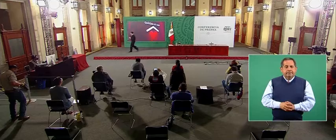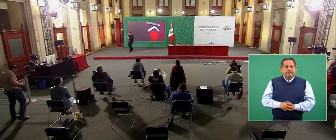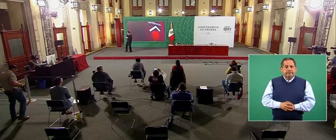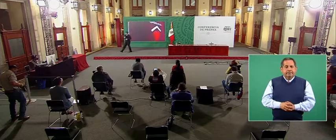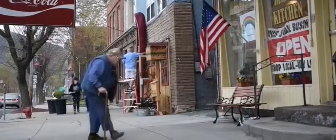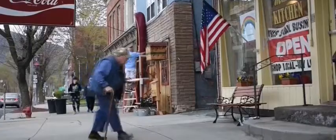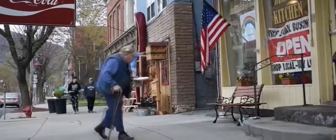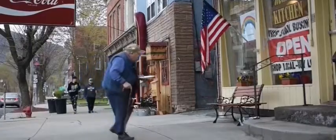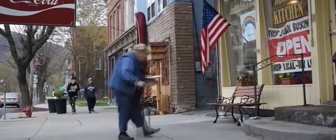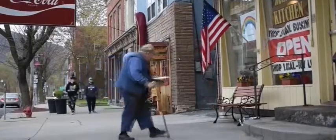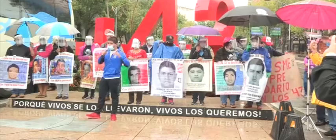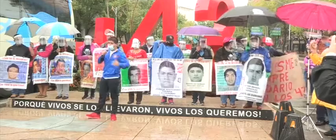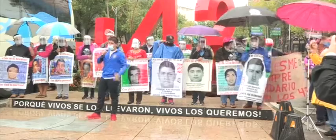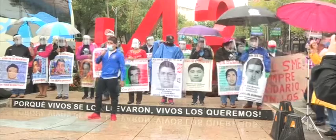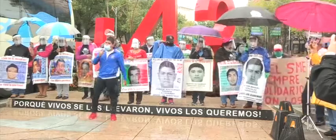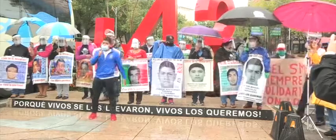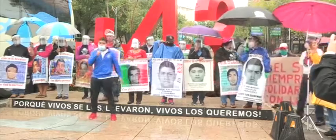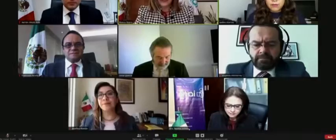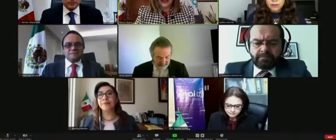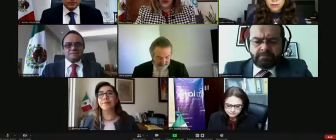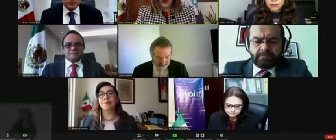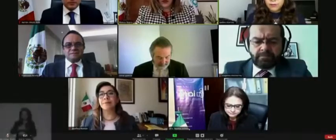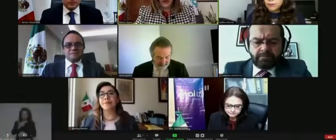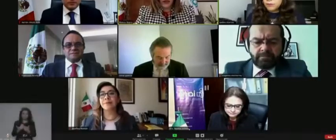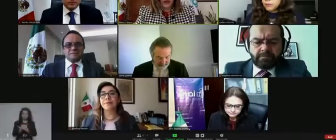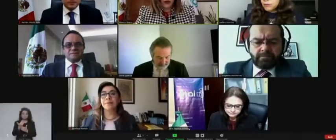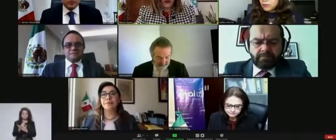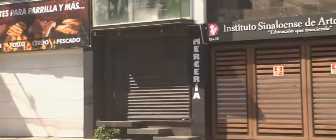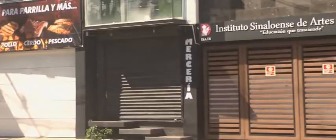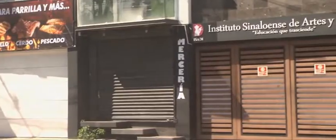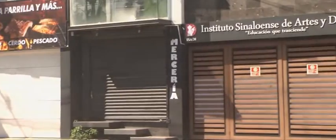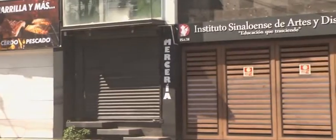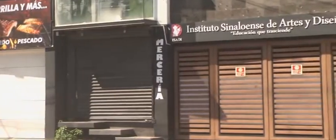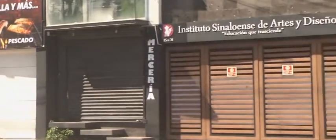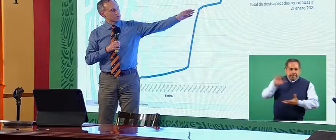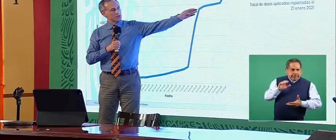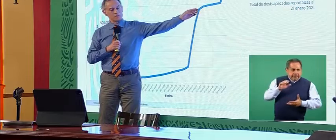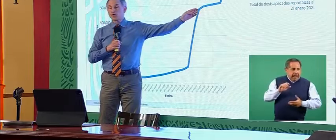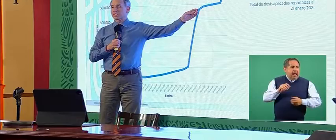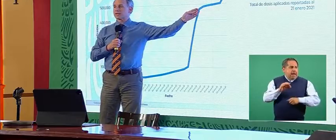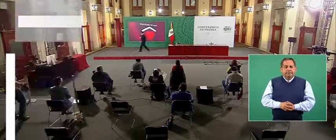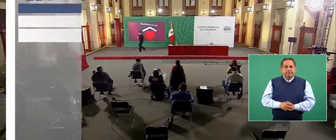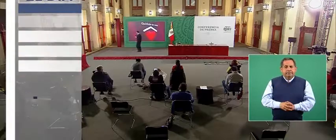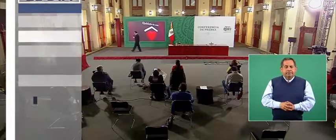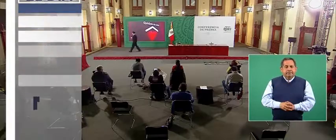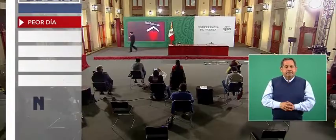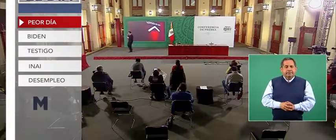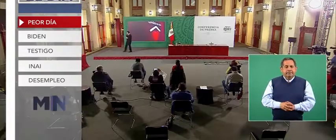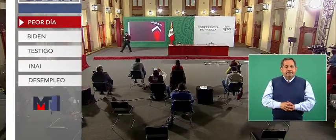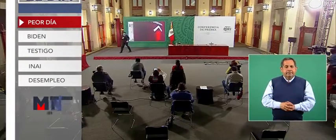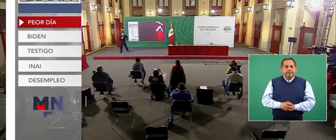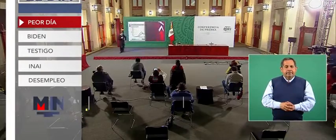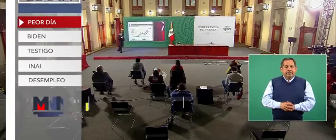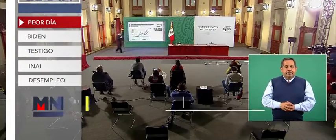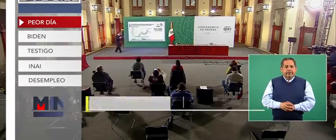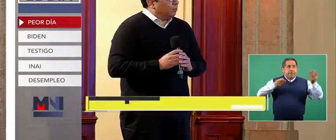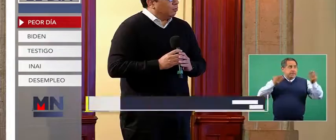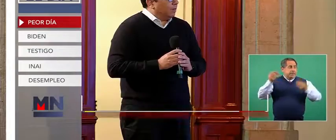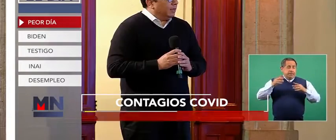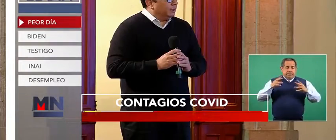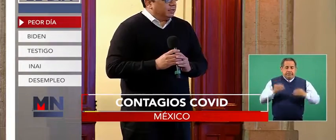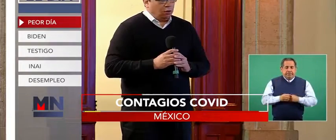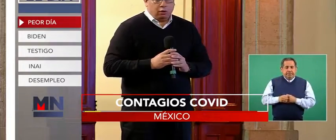Buenos días, viernes 22 de enero, tiempo de la información para empezar el día con Meganoticias TVC. México vive el peor día de la pandemia al